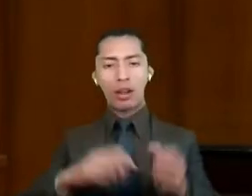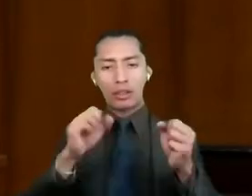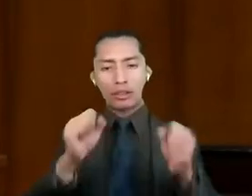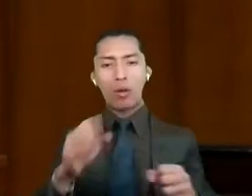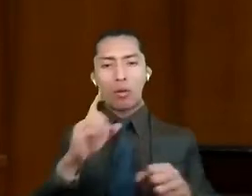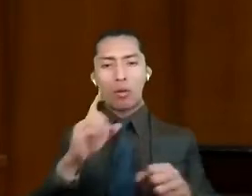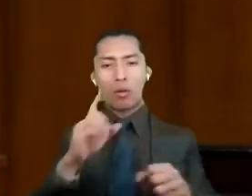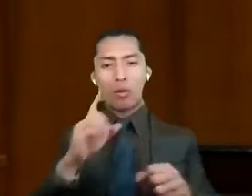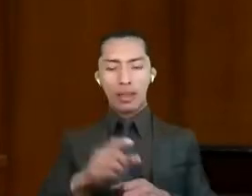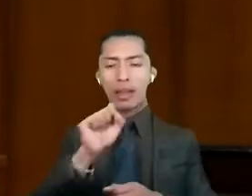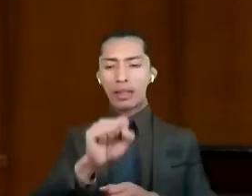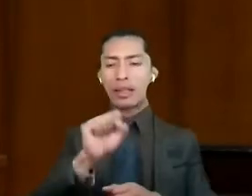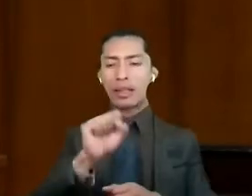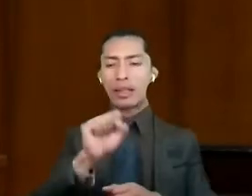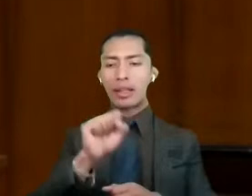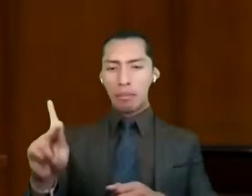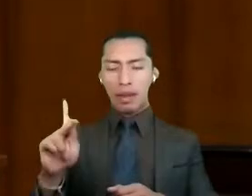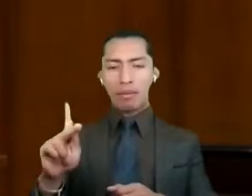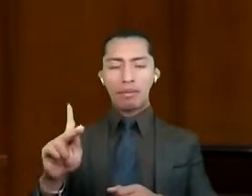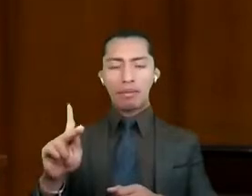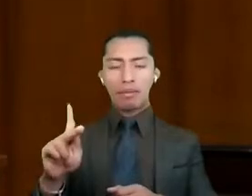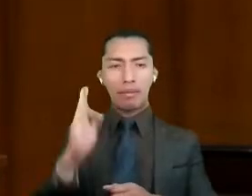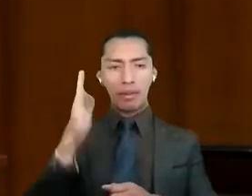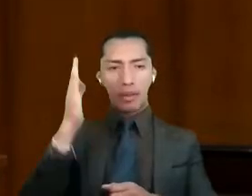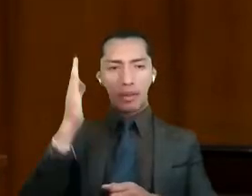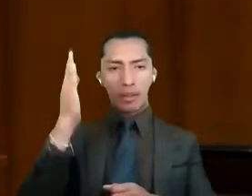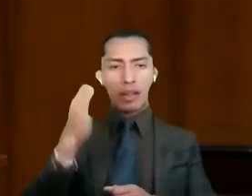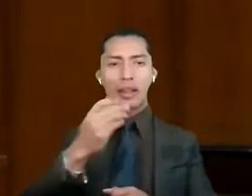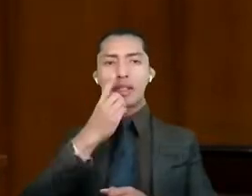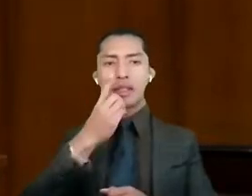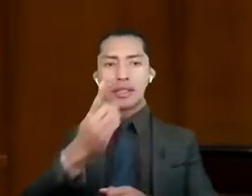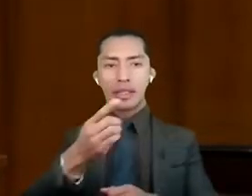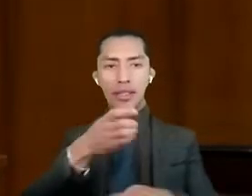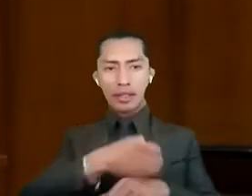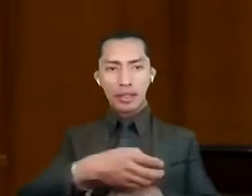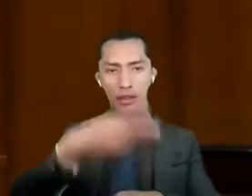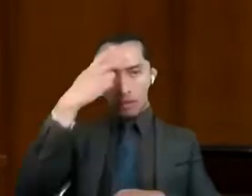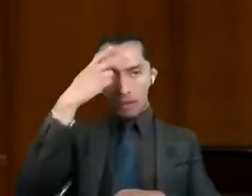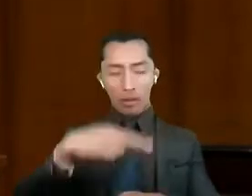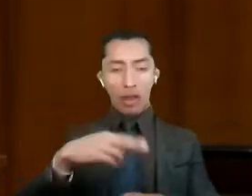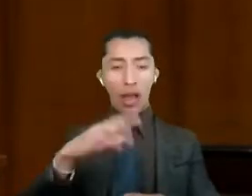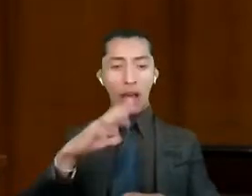Pública indican que nuestra entidad acumuló el